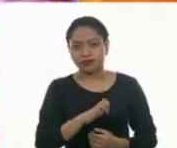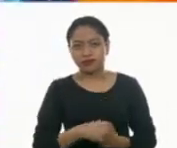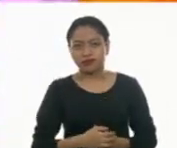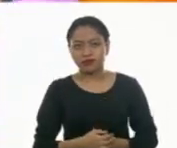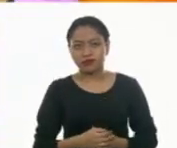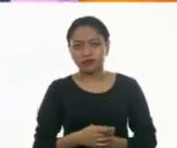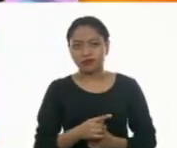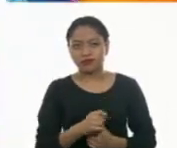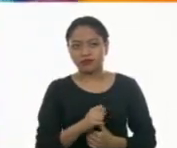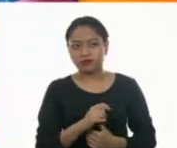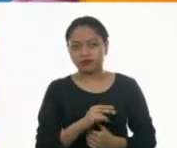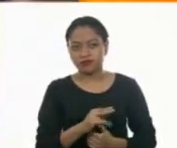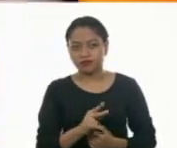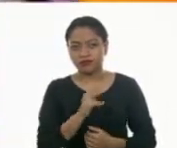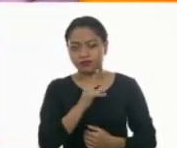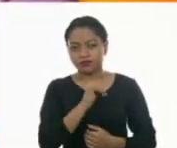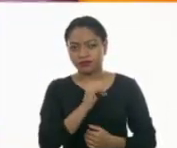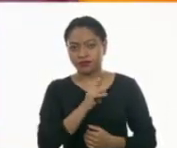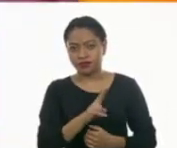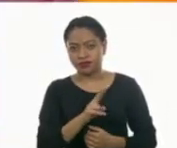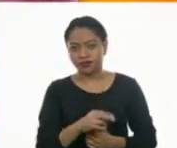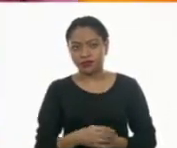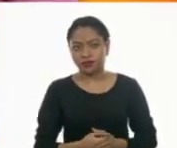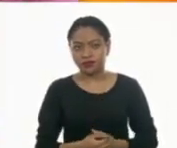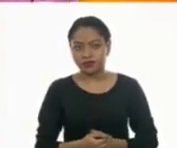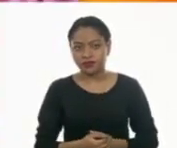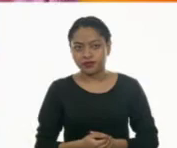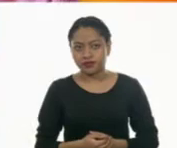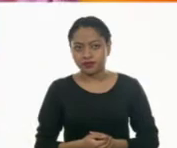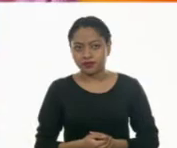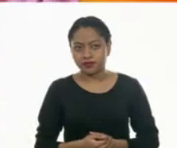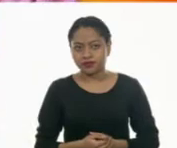Pu. Eso. ¿Qué es?